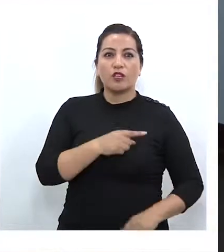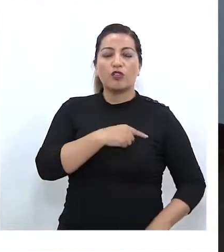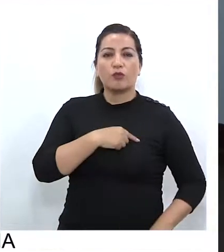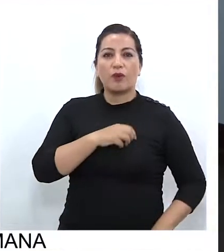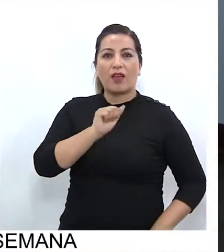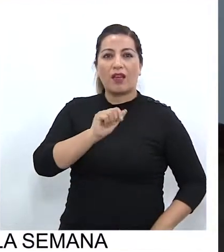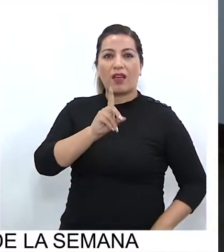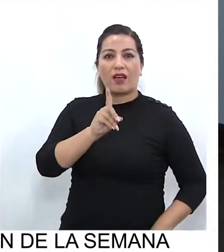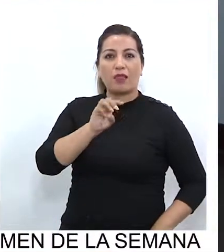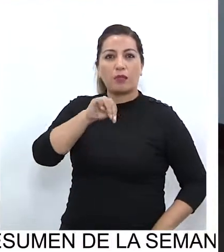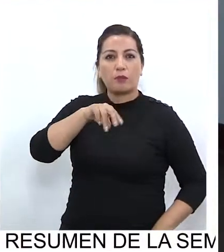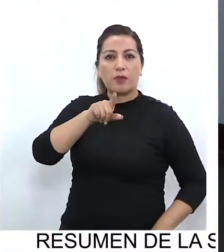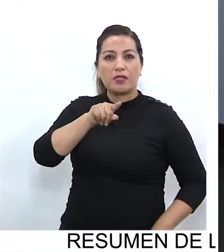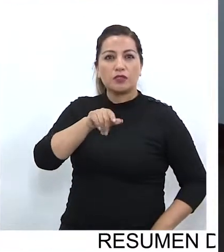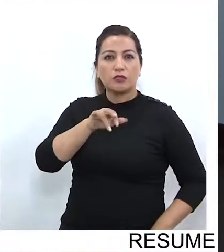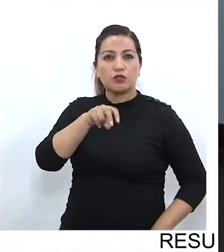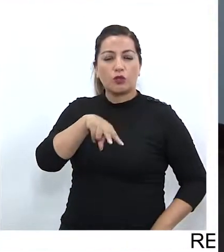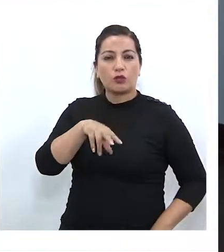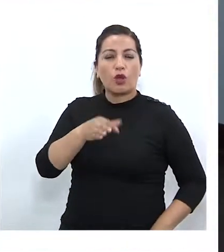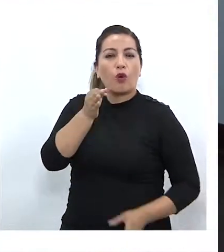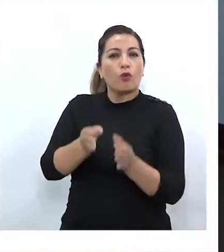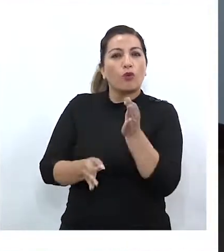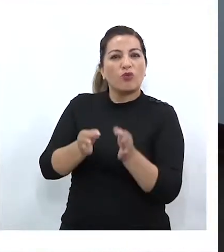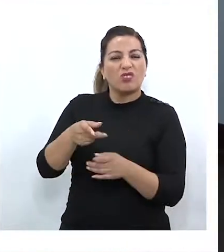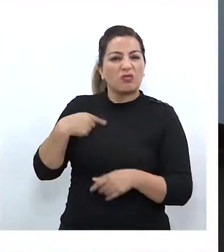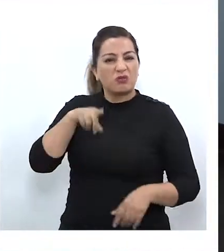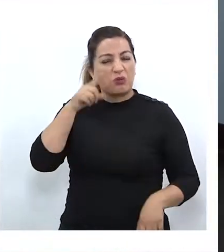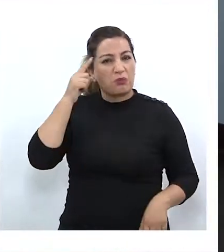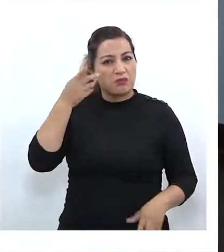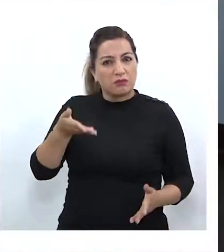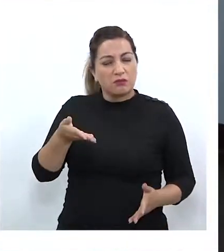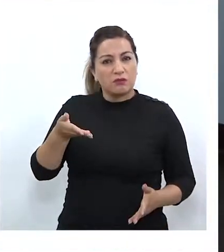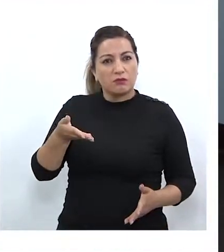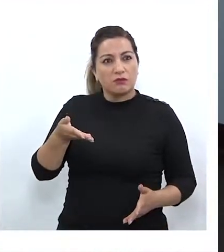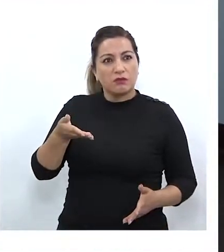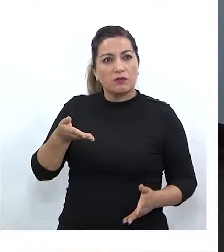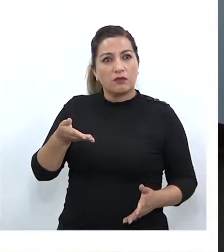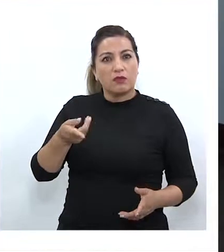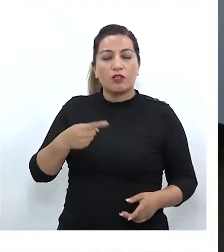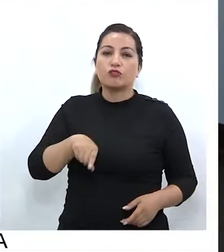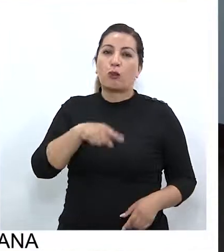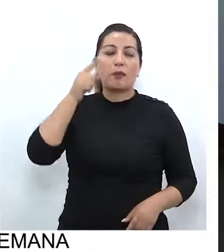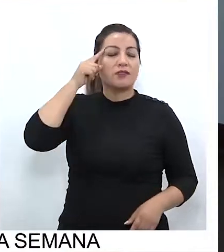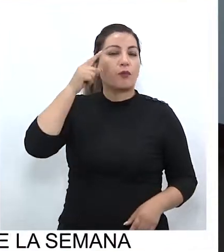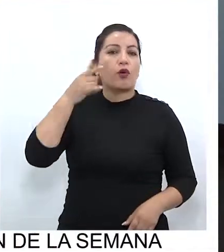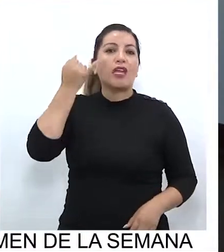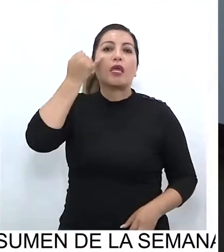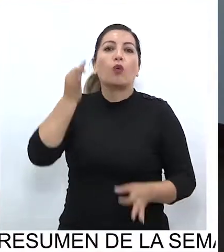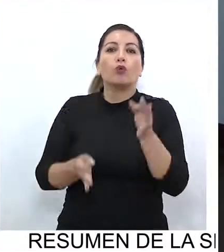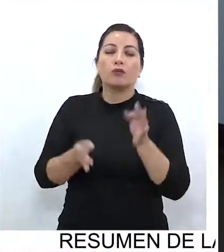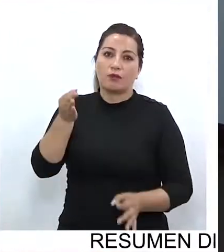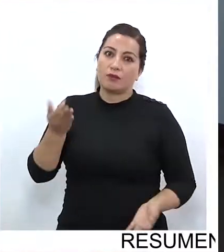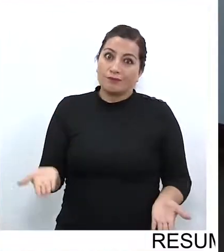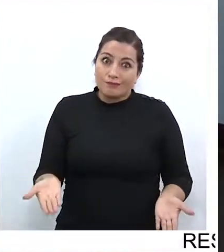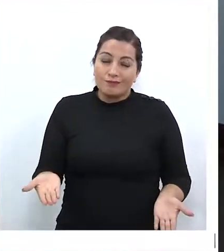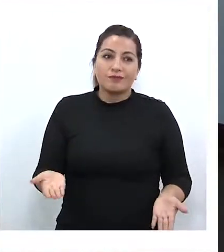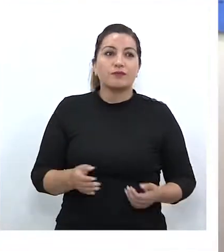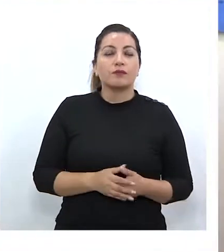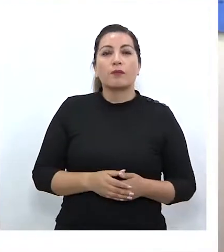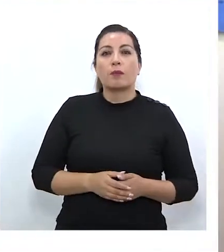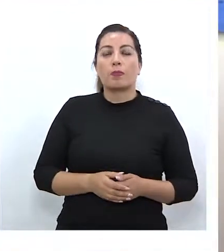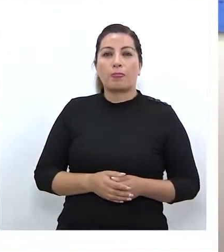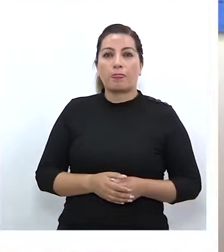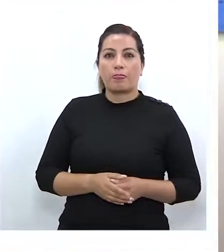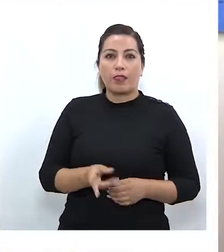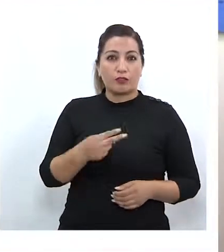Admisión Justa, ¿cierto?, uno podría colegir que hasta ahora la admisión es injusta. ¿Es así? A ver,